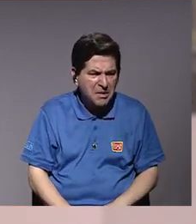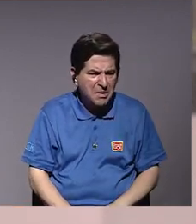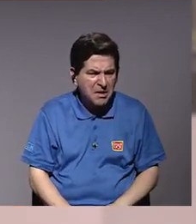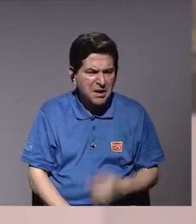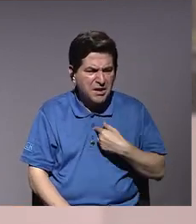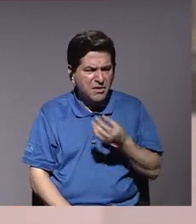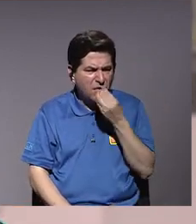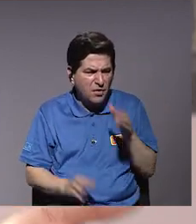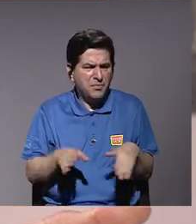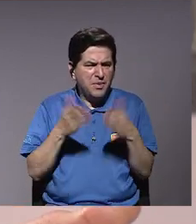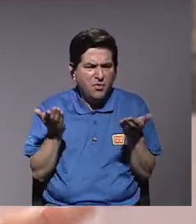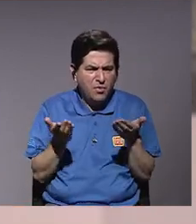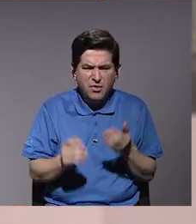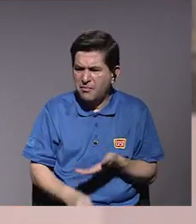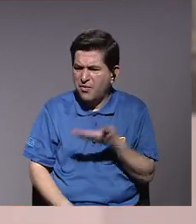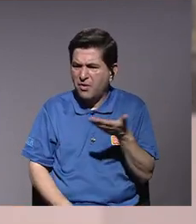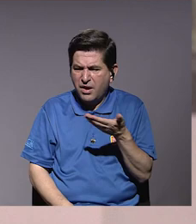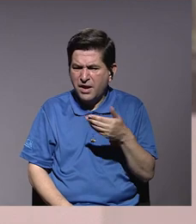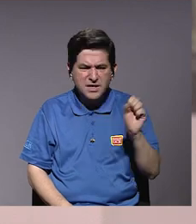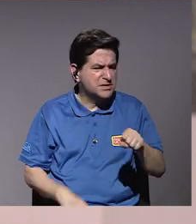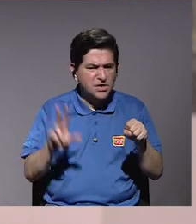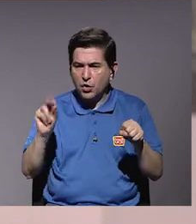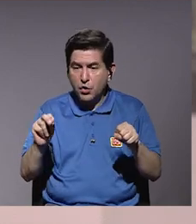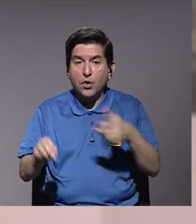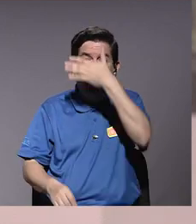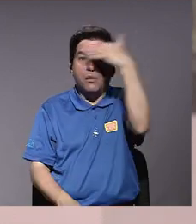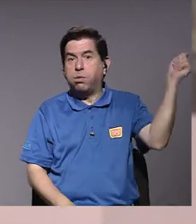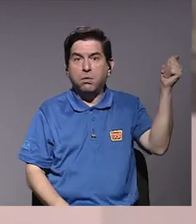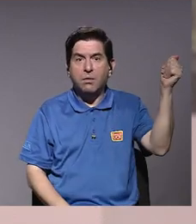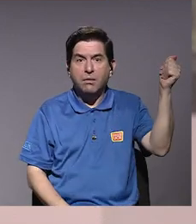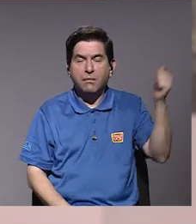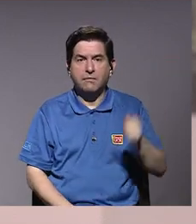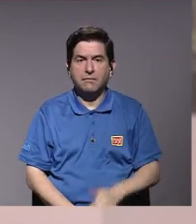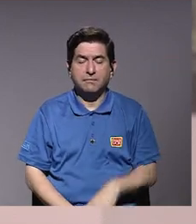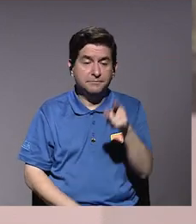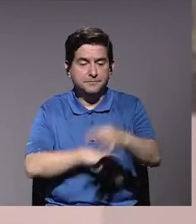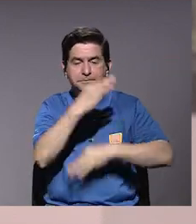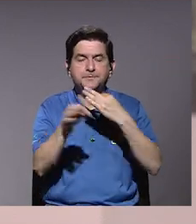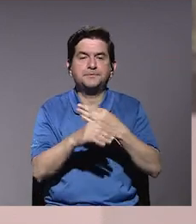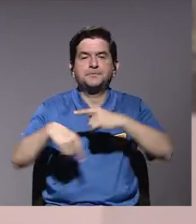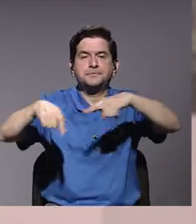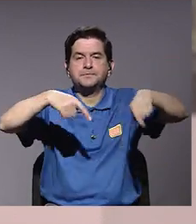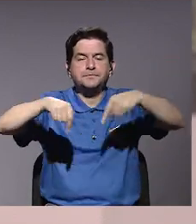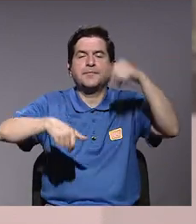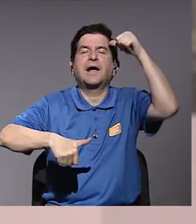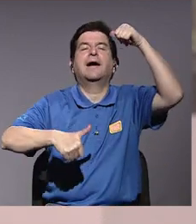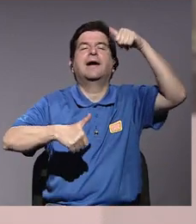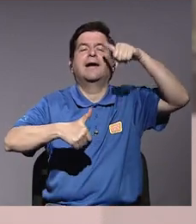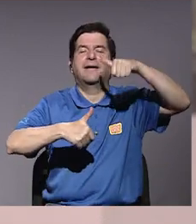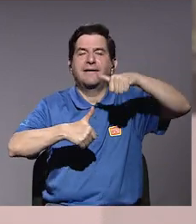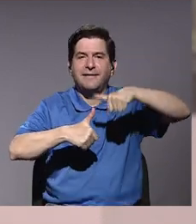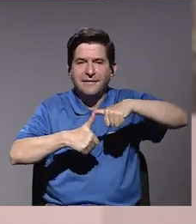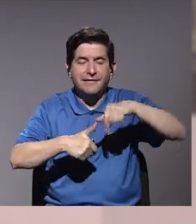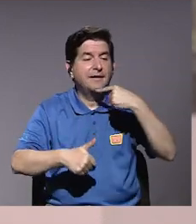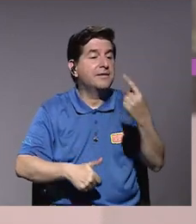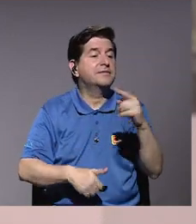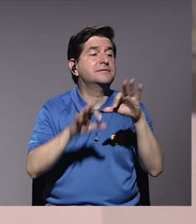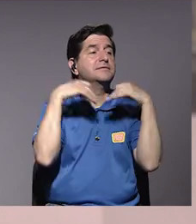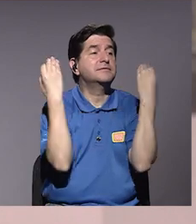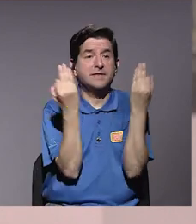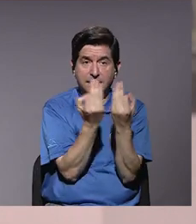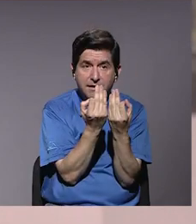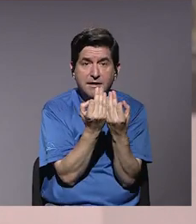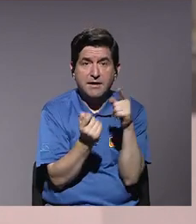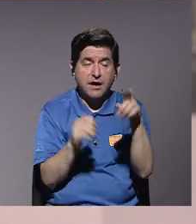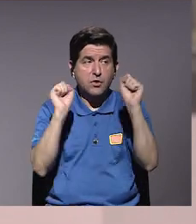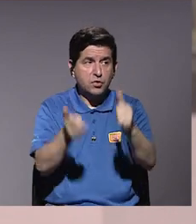cómo le dijeron que comiera, qué tenía que comer, qué no tenía que comer, y se le olvida. Entonces, mediante este tipo de grabaciones puede recordarlo y decirle a la demás familia